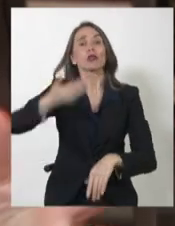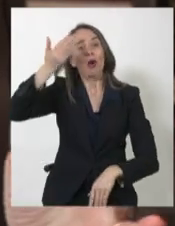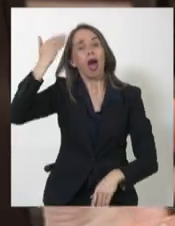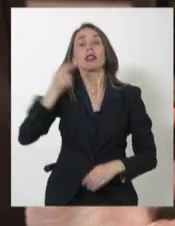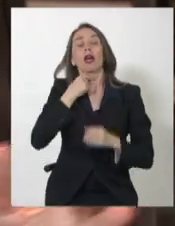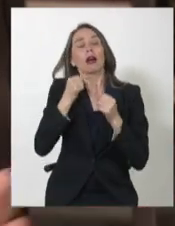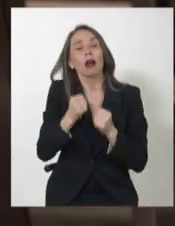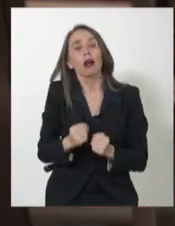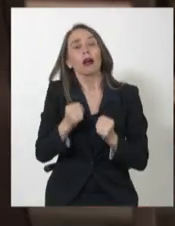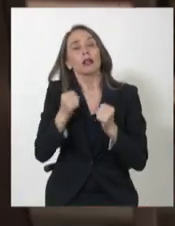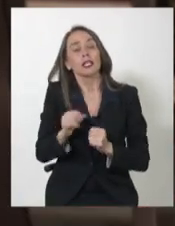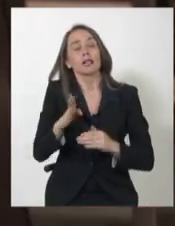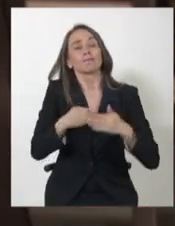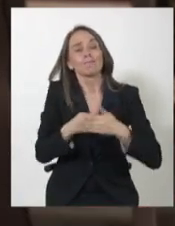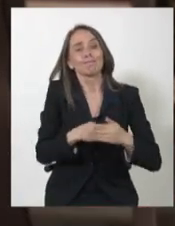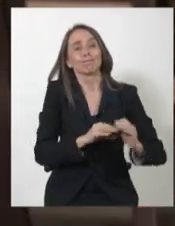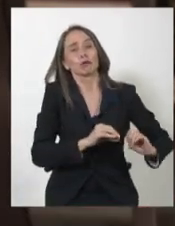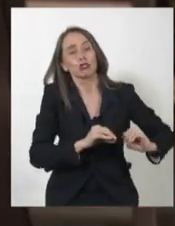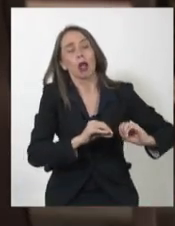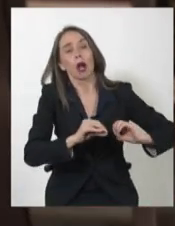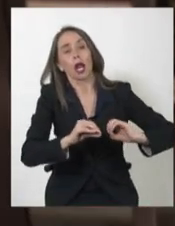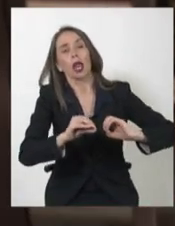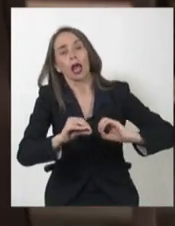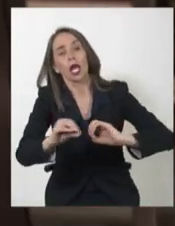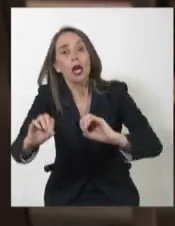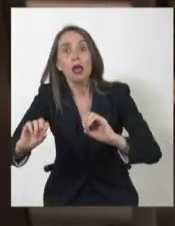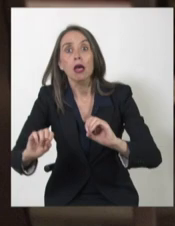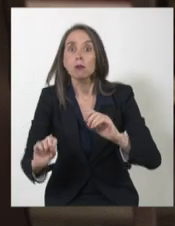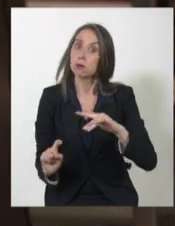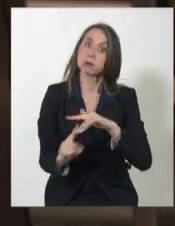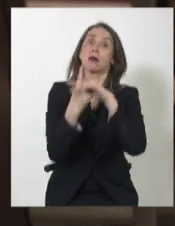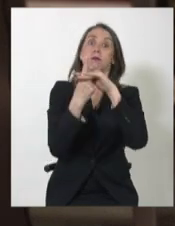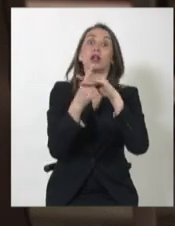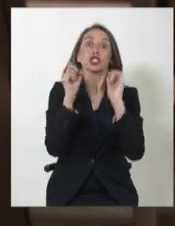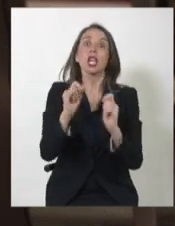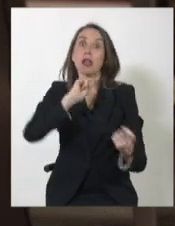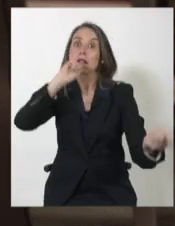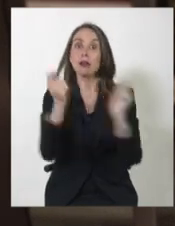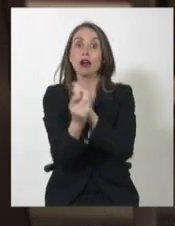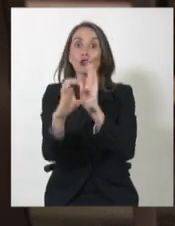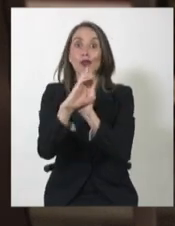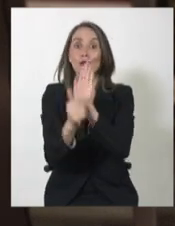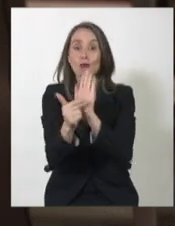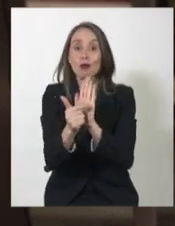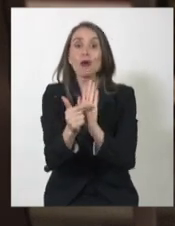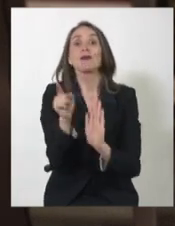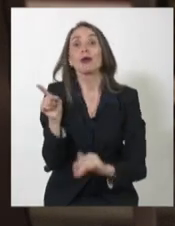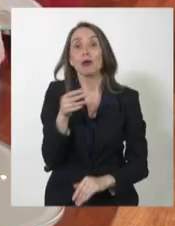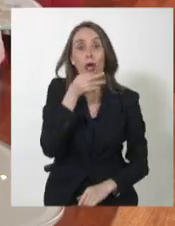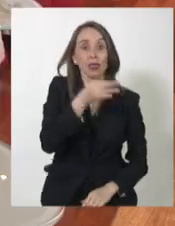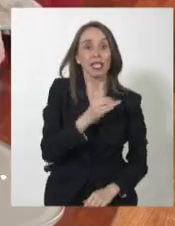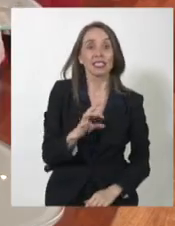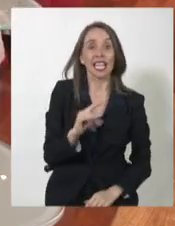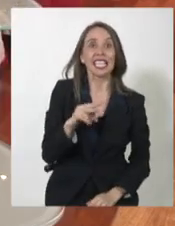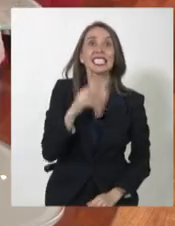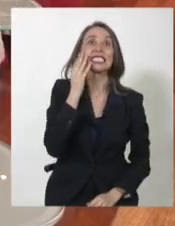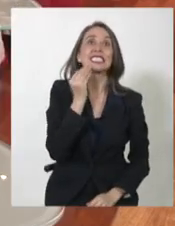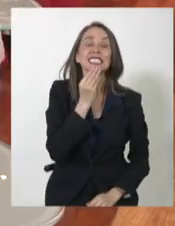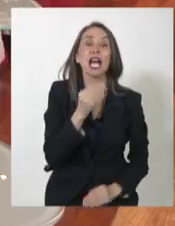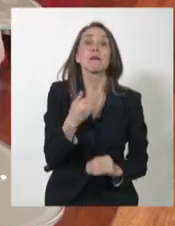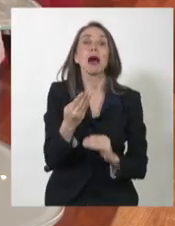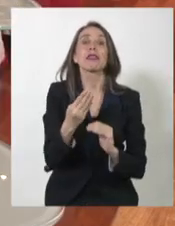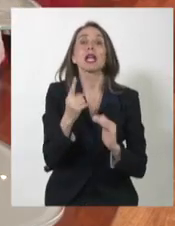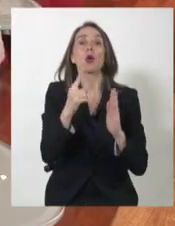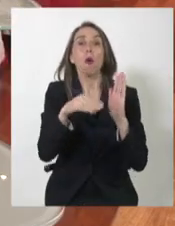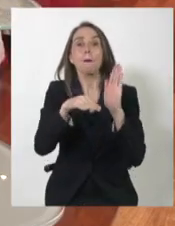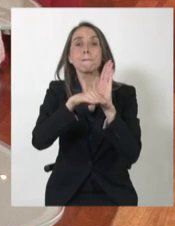venía postergando de hace tiempo y surgió de repente. Efectivamente, porque puede, como dice Cristán, para darle un piso o para